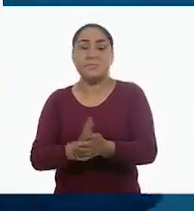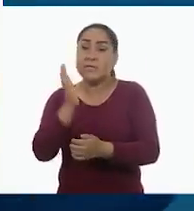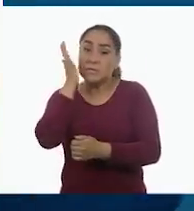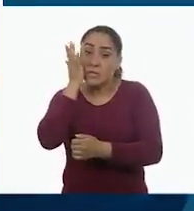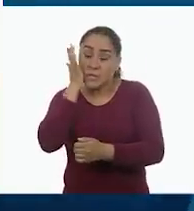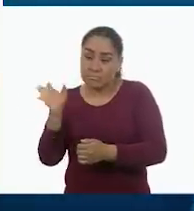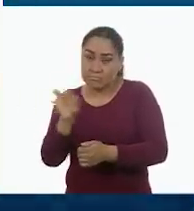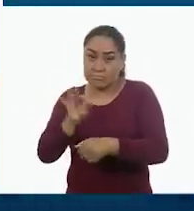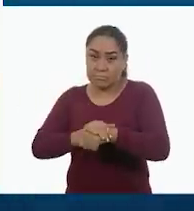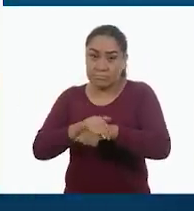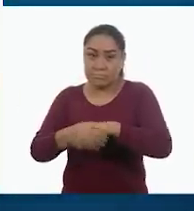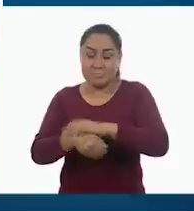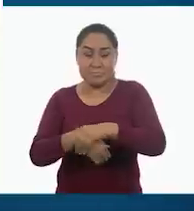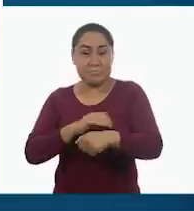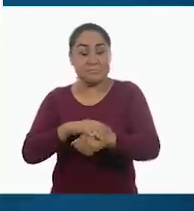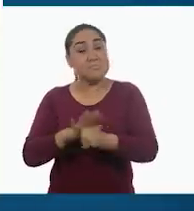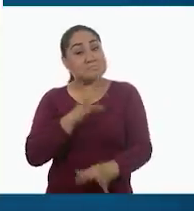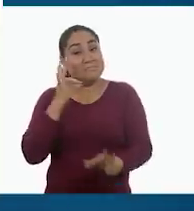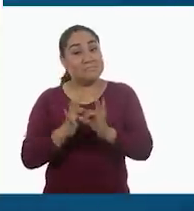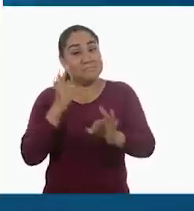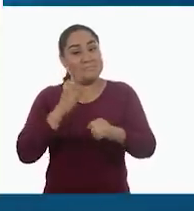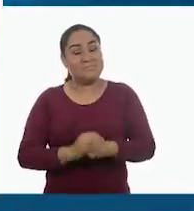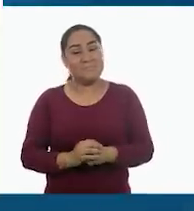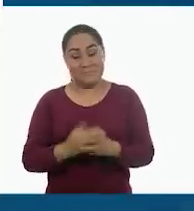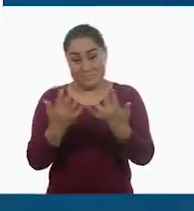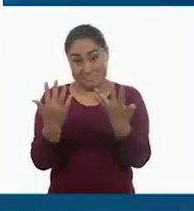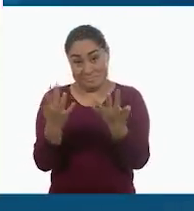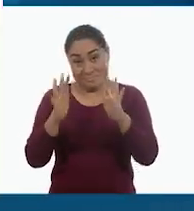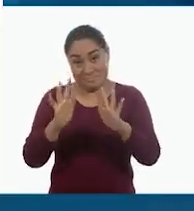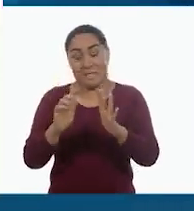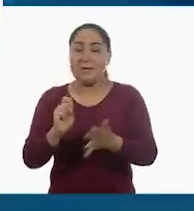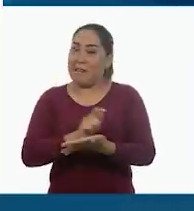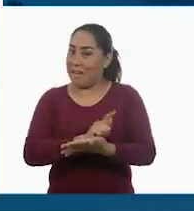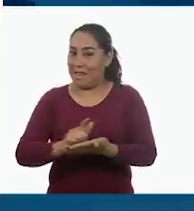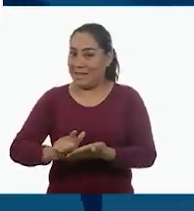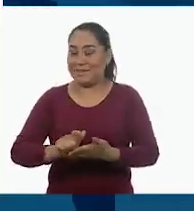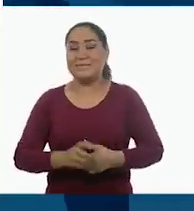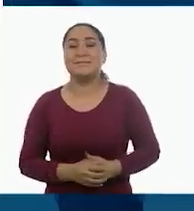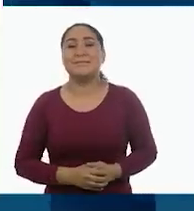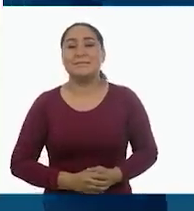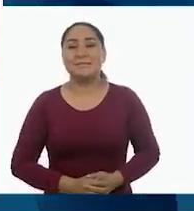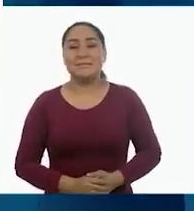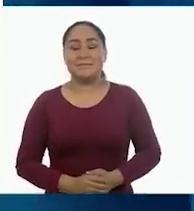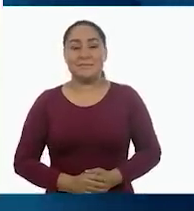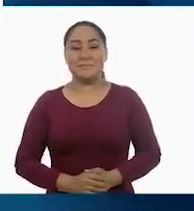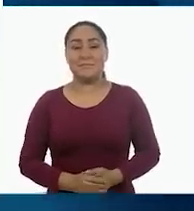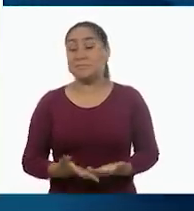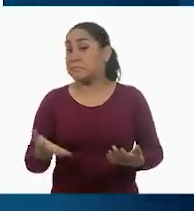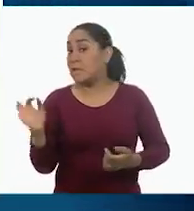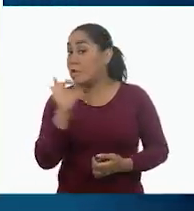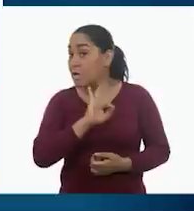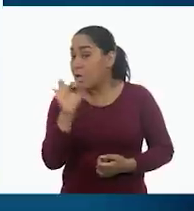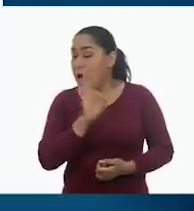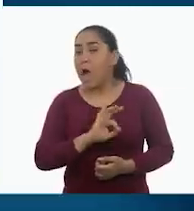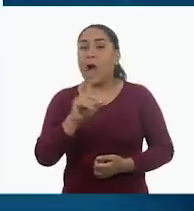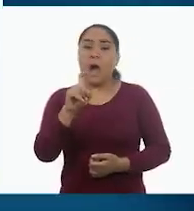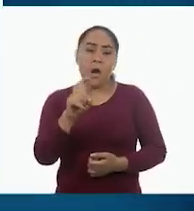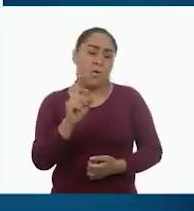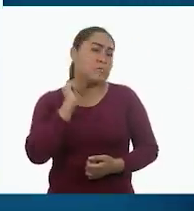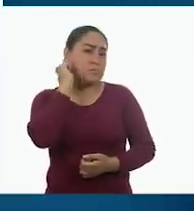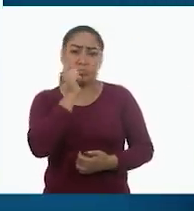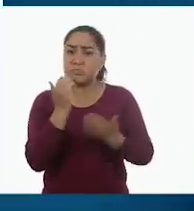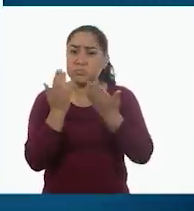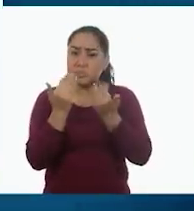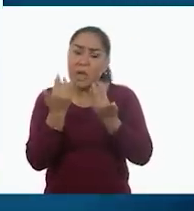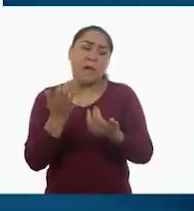Sécalas con una toalla y ¡listo! Tus manos están limpias. Si no tienes agua y jabón,